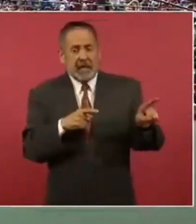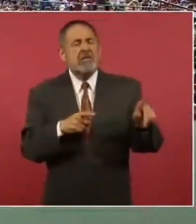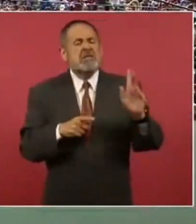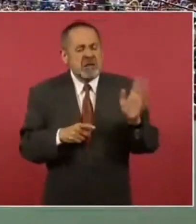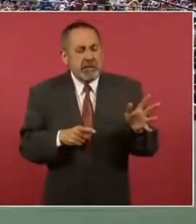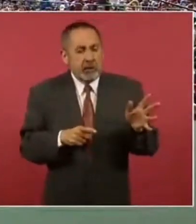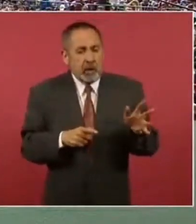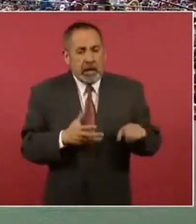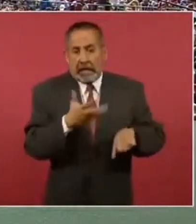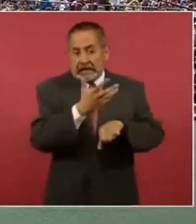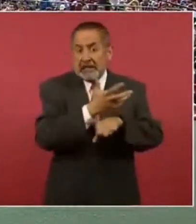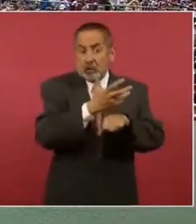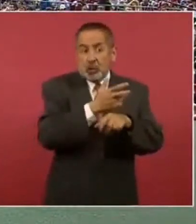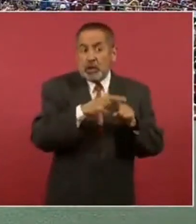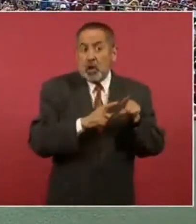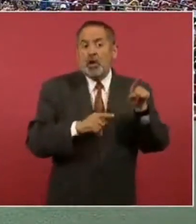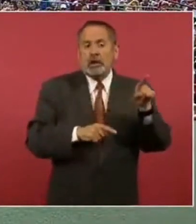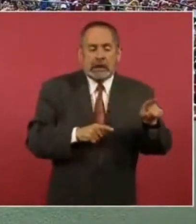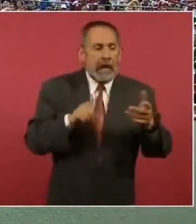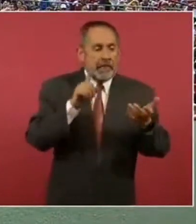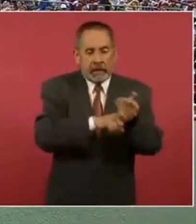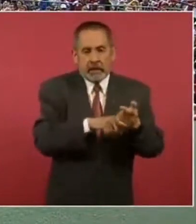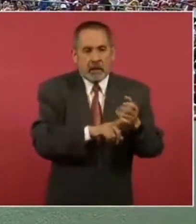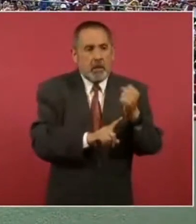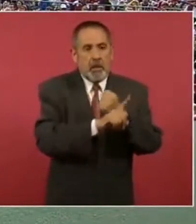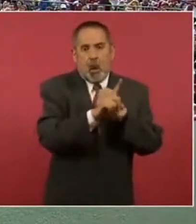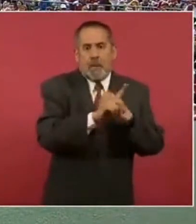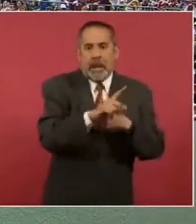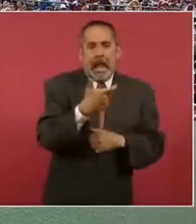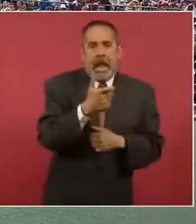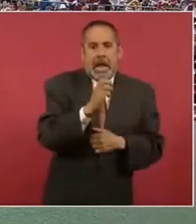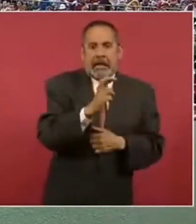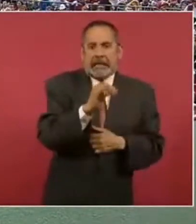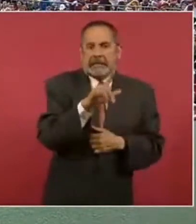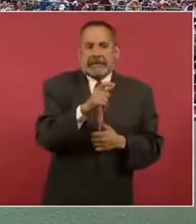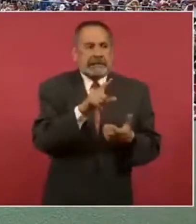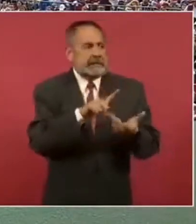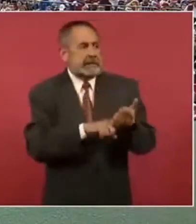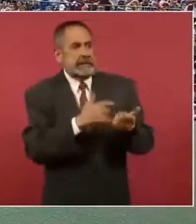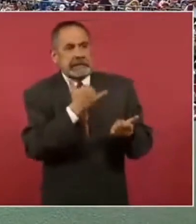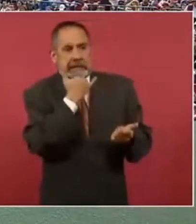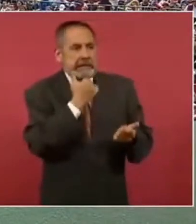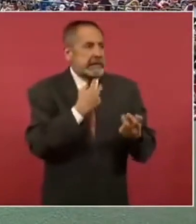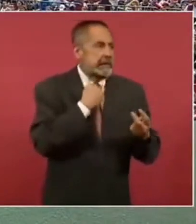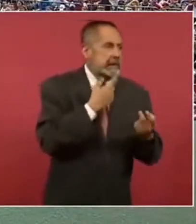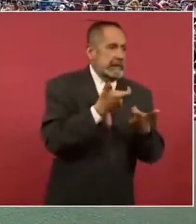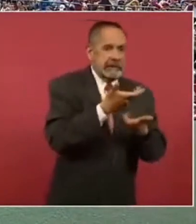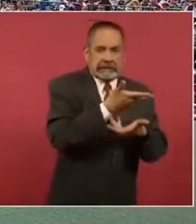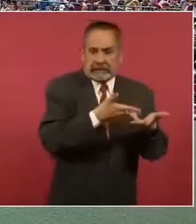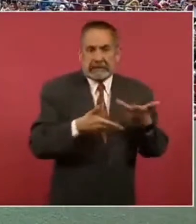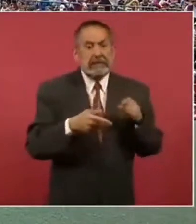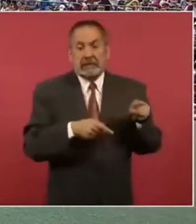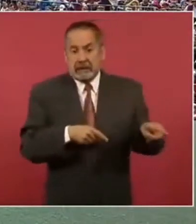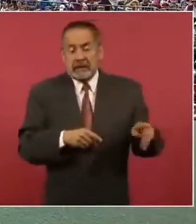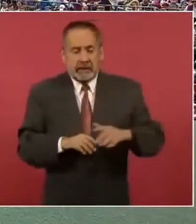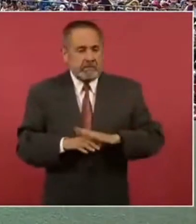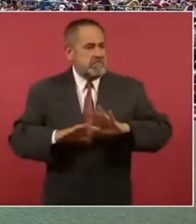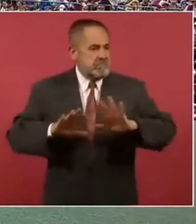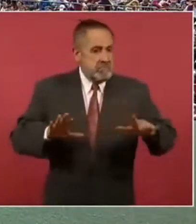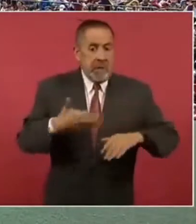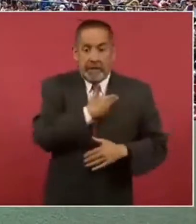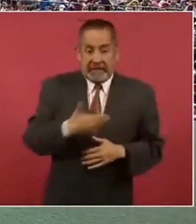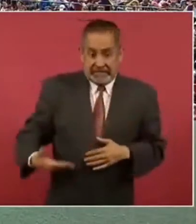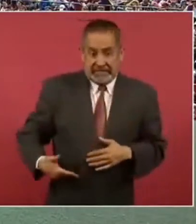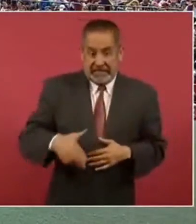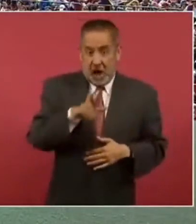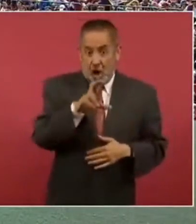Estados Unidos padecía una de las peores crisis de su historia y que como presidente